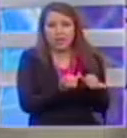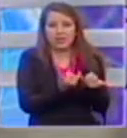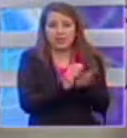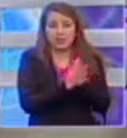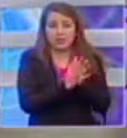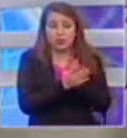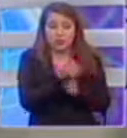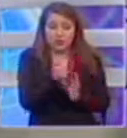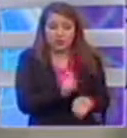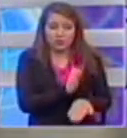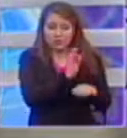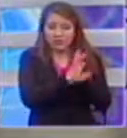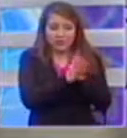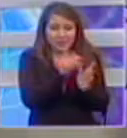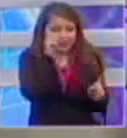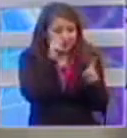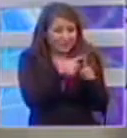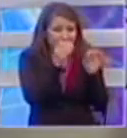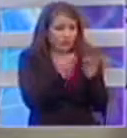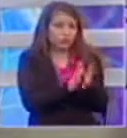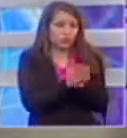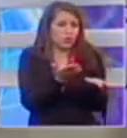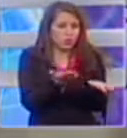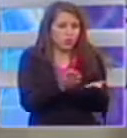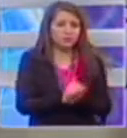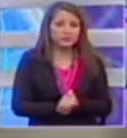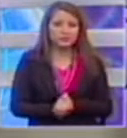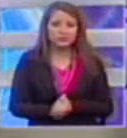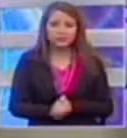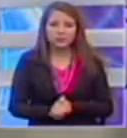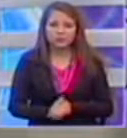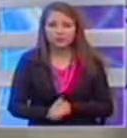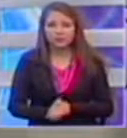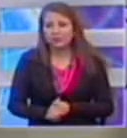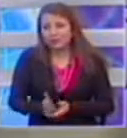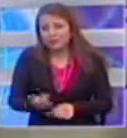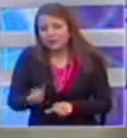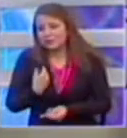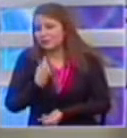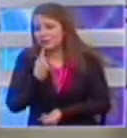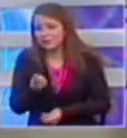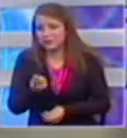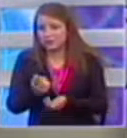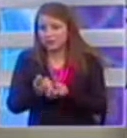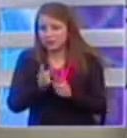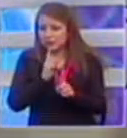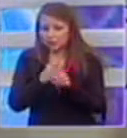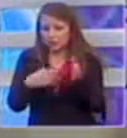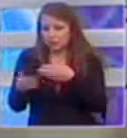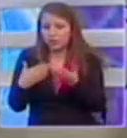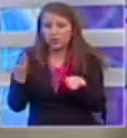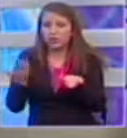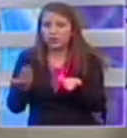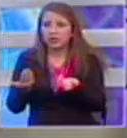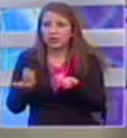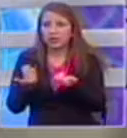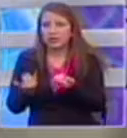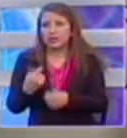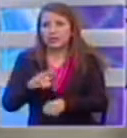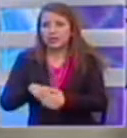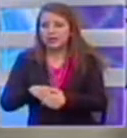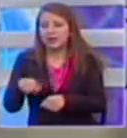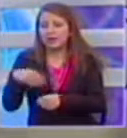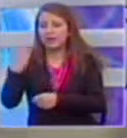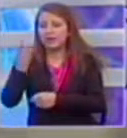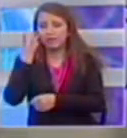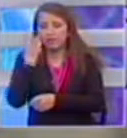no hay candidatos oficiales? Es precisamente eso lo que estamos diciendo. A pesar de que no está abierta la temporada